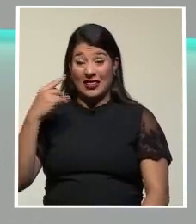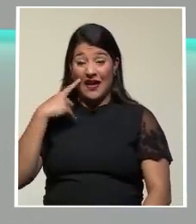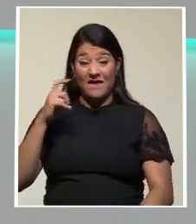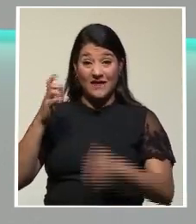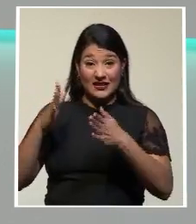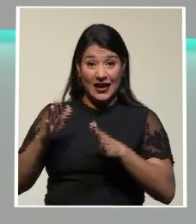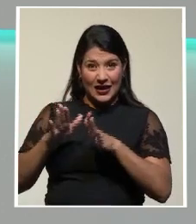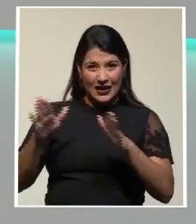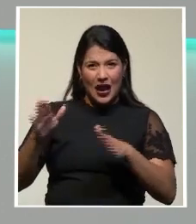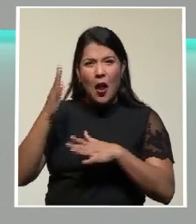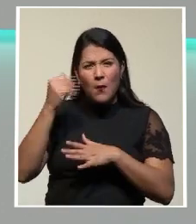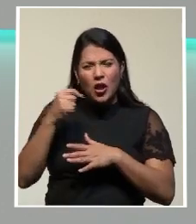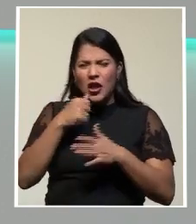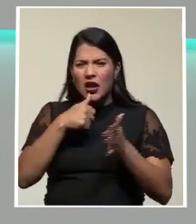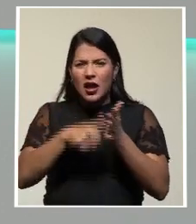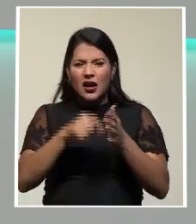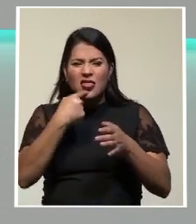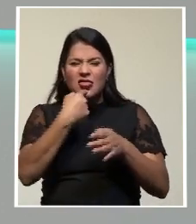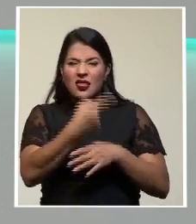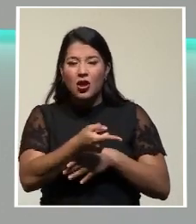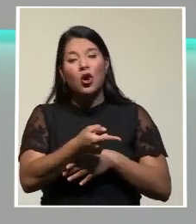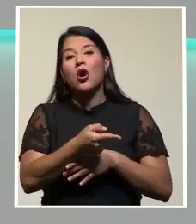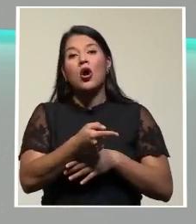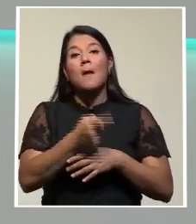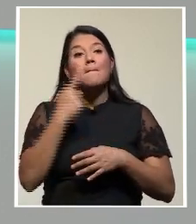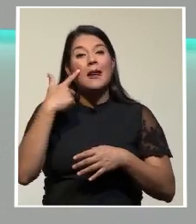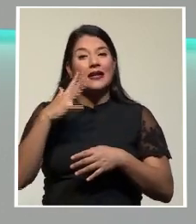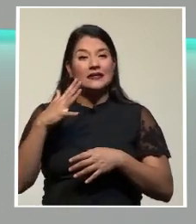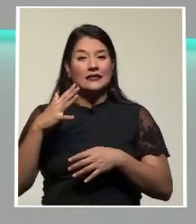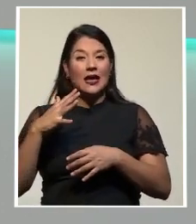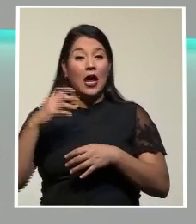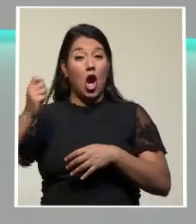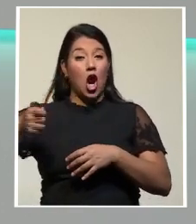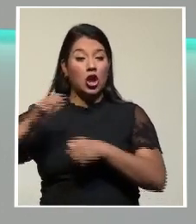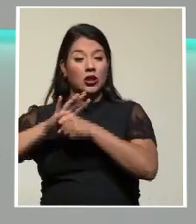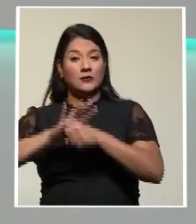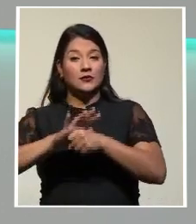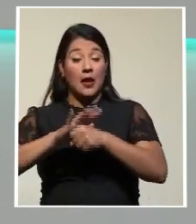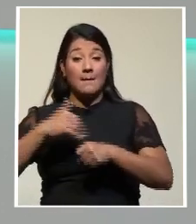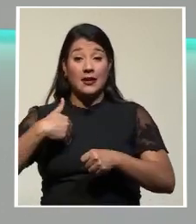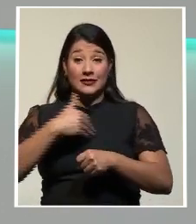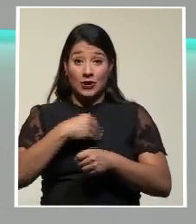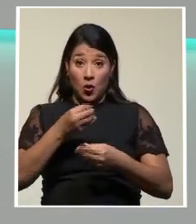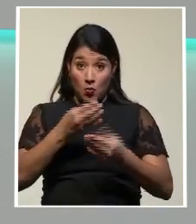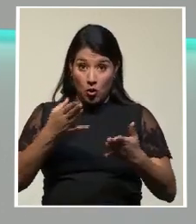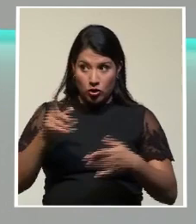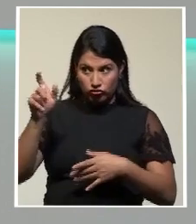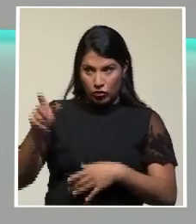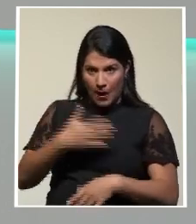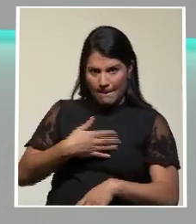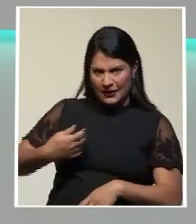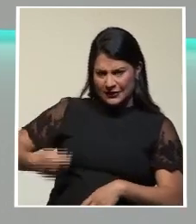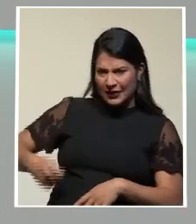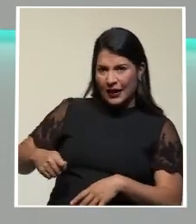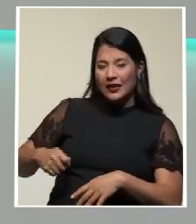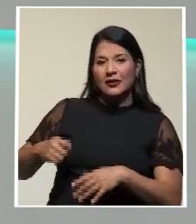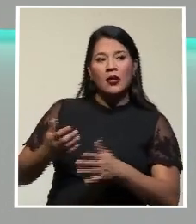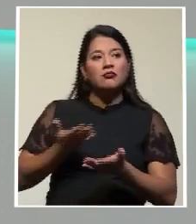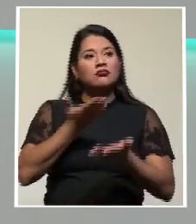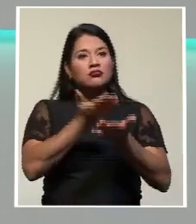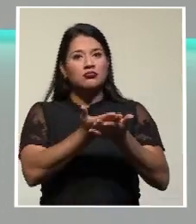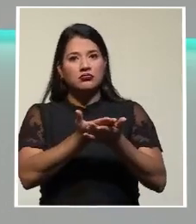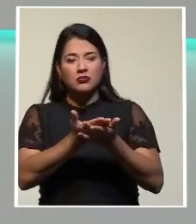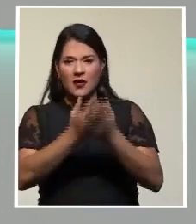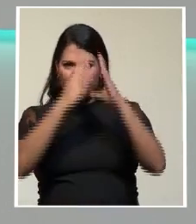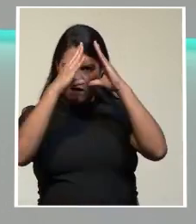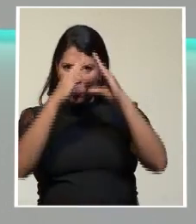que habría hecho la Corte al Ministerio Público. Cruz presentó un informe de sus llamadas en donde se